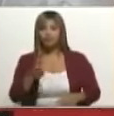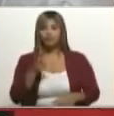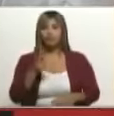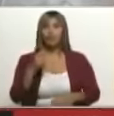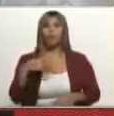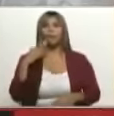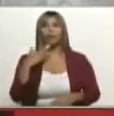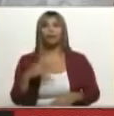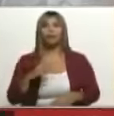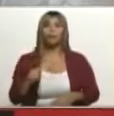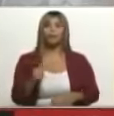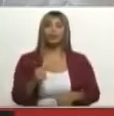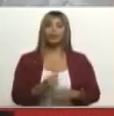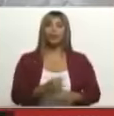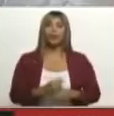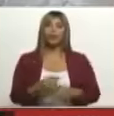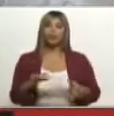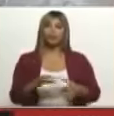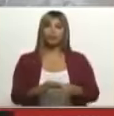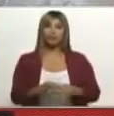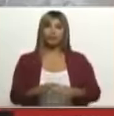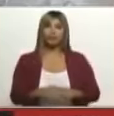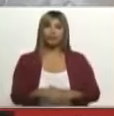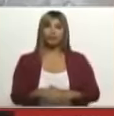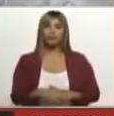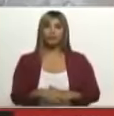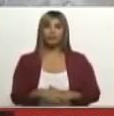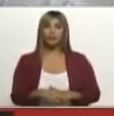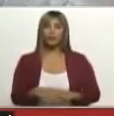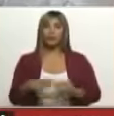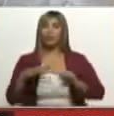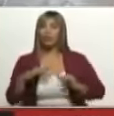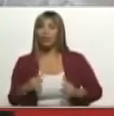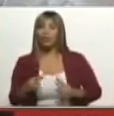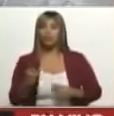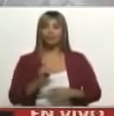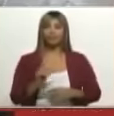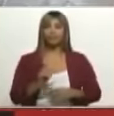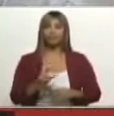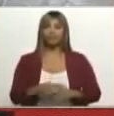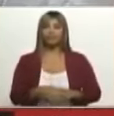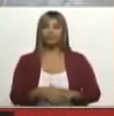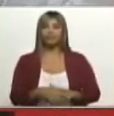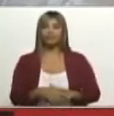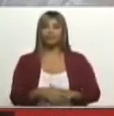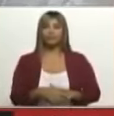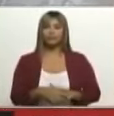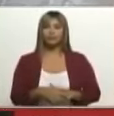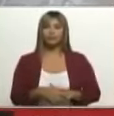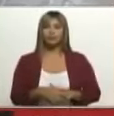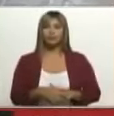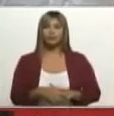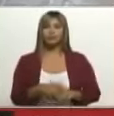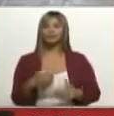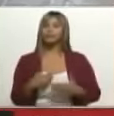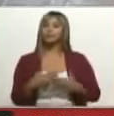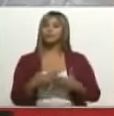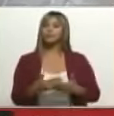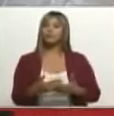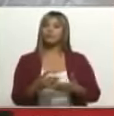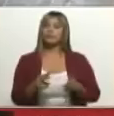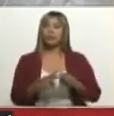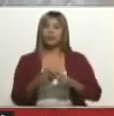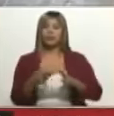militar, trabajando articuladamente, sin descanso, para garantizar